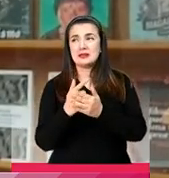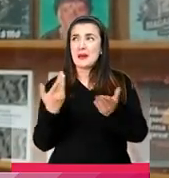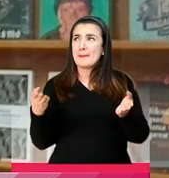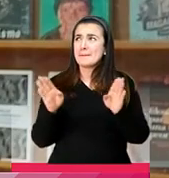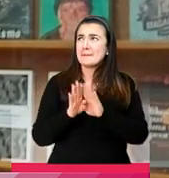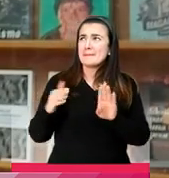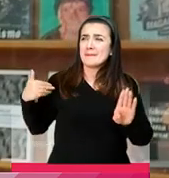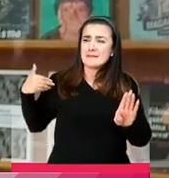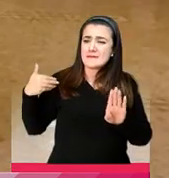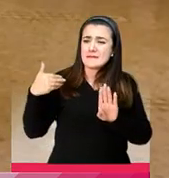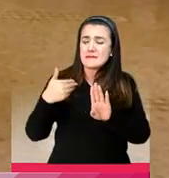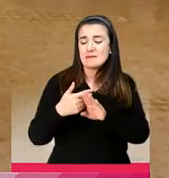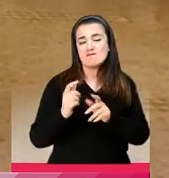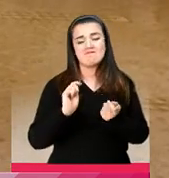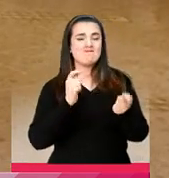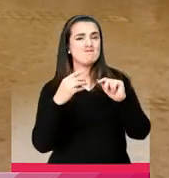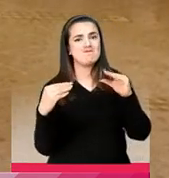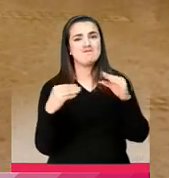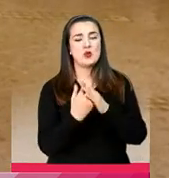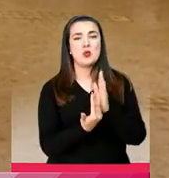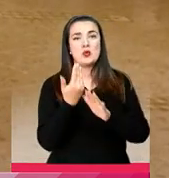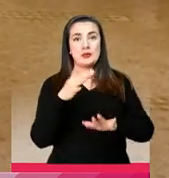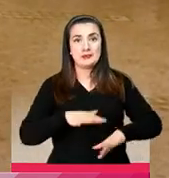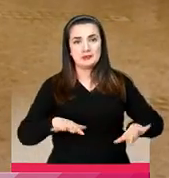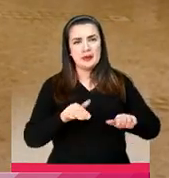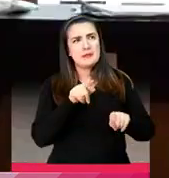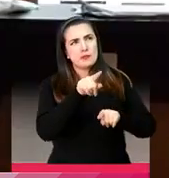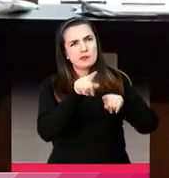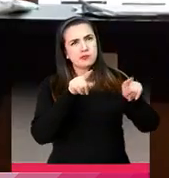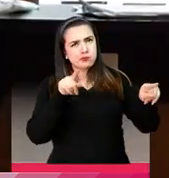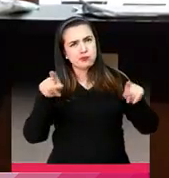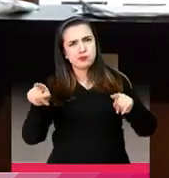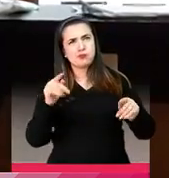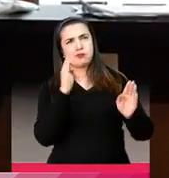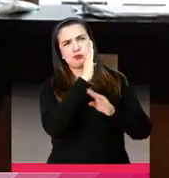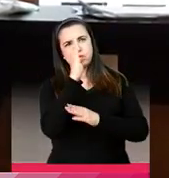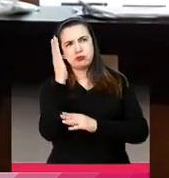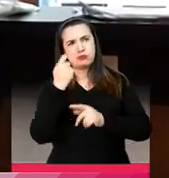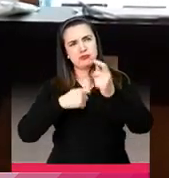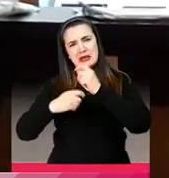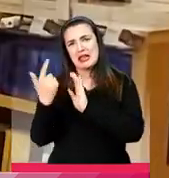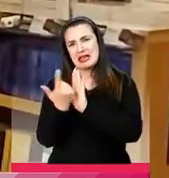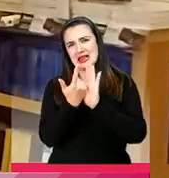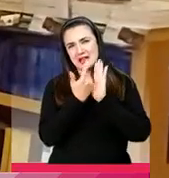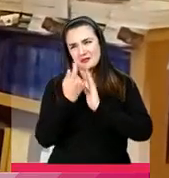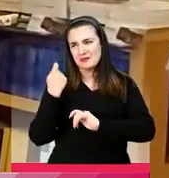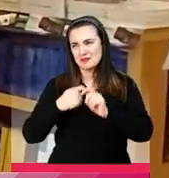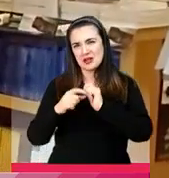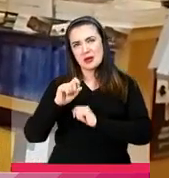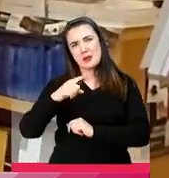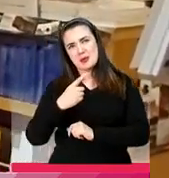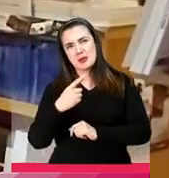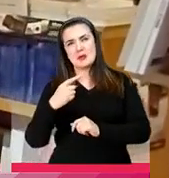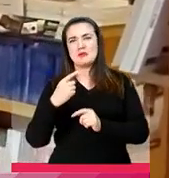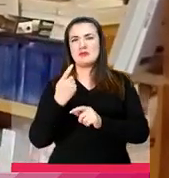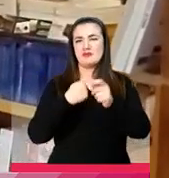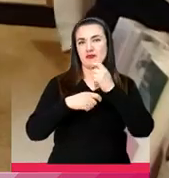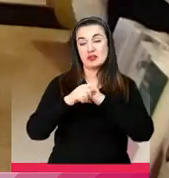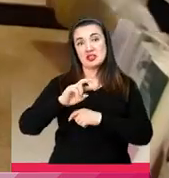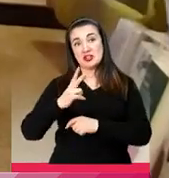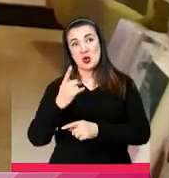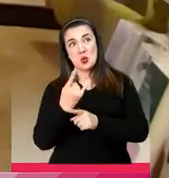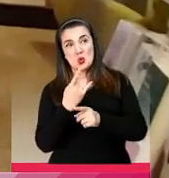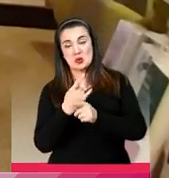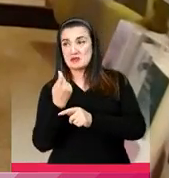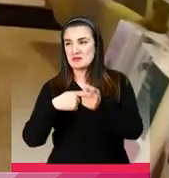situación de emergencia sanitaria. Poco a poco, estos comercios dedicados a la venta de libros nuevos y usados han reabierto sus puertas bajo